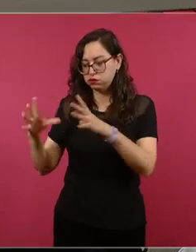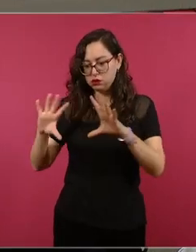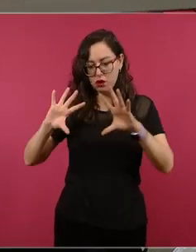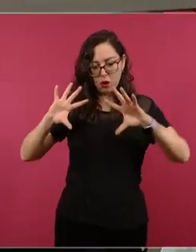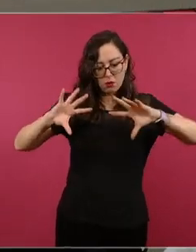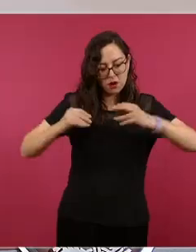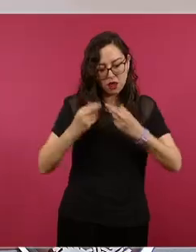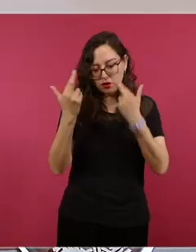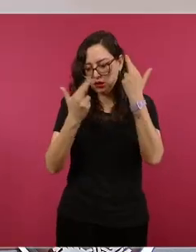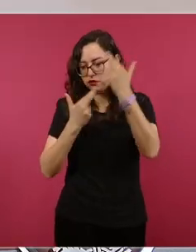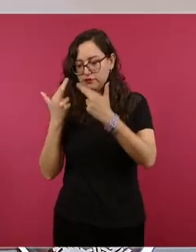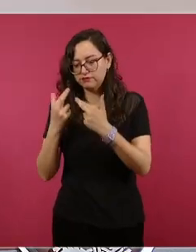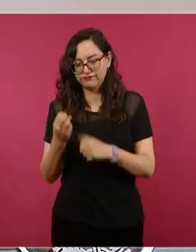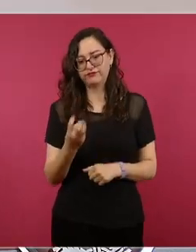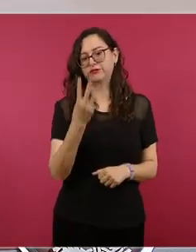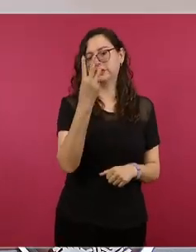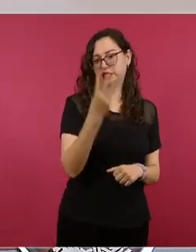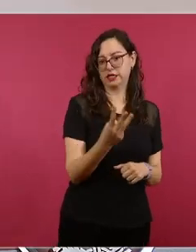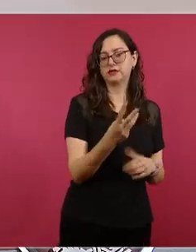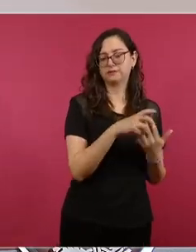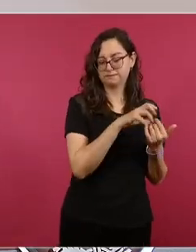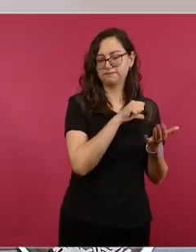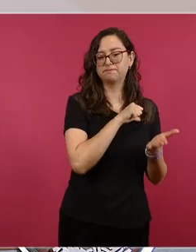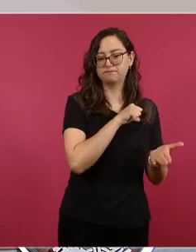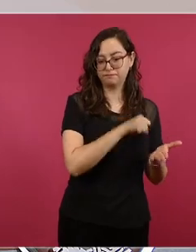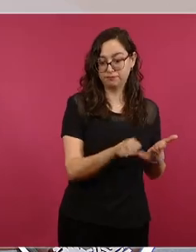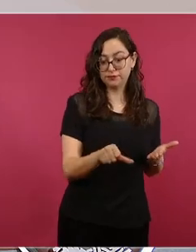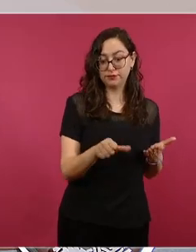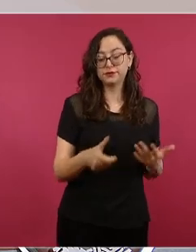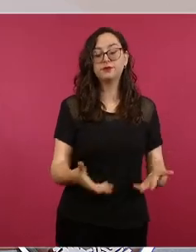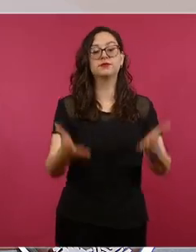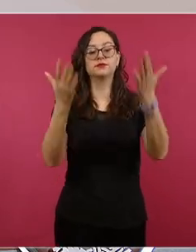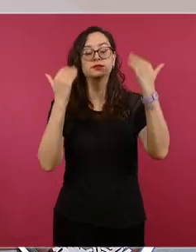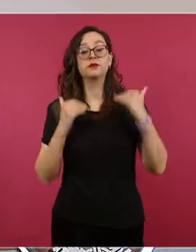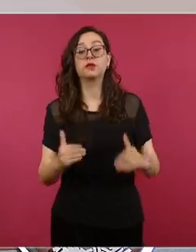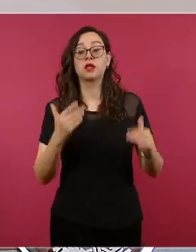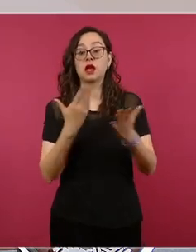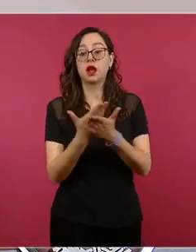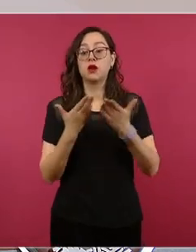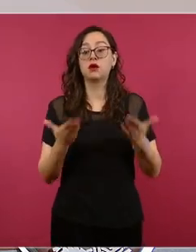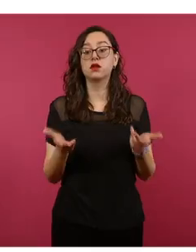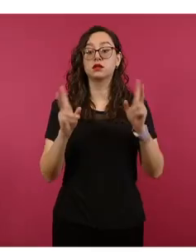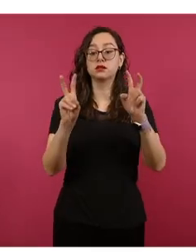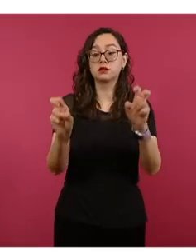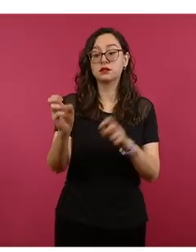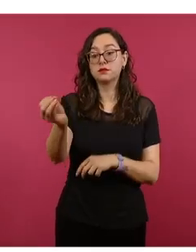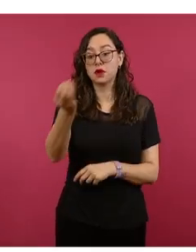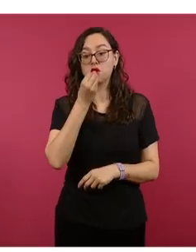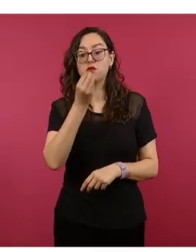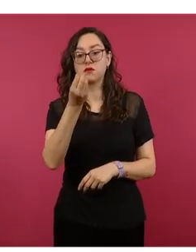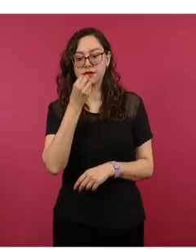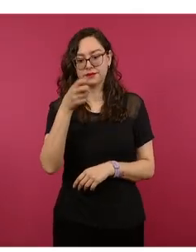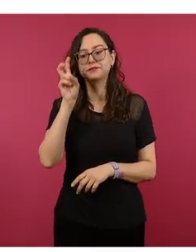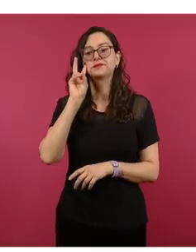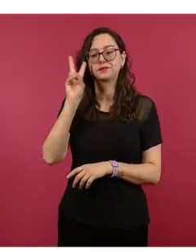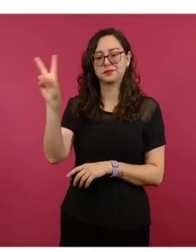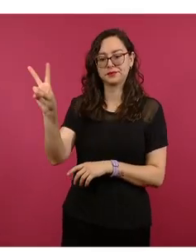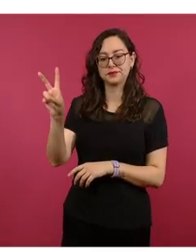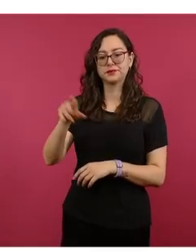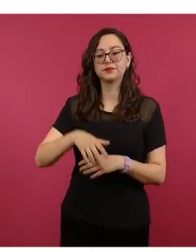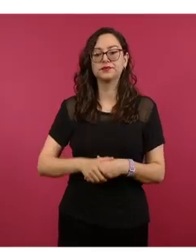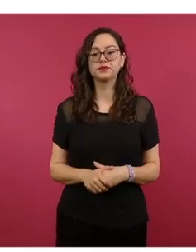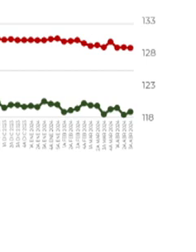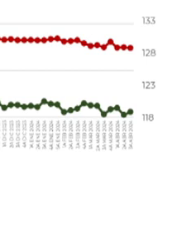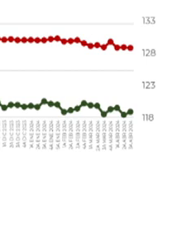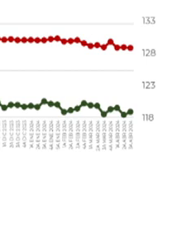pasada. Pasamos ahora al tema de la canasta básica, el quién es quién en los precios de la canasta básica, y como podemos observar,